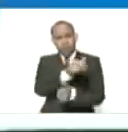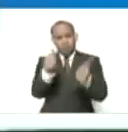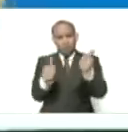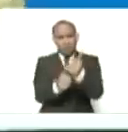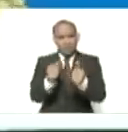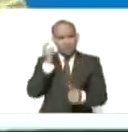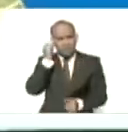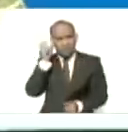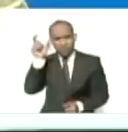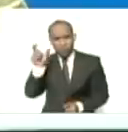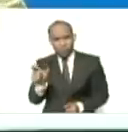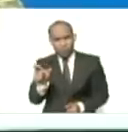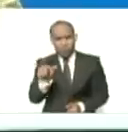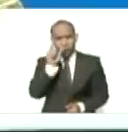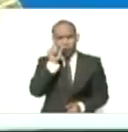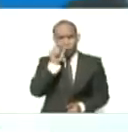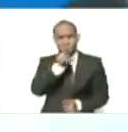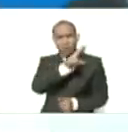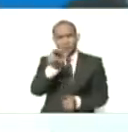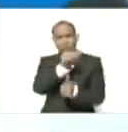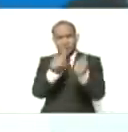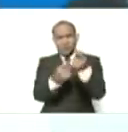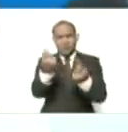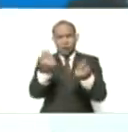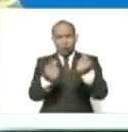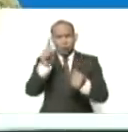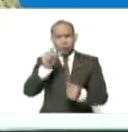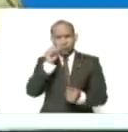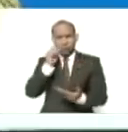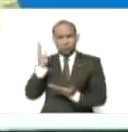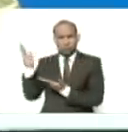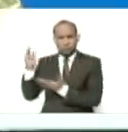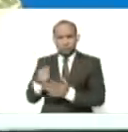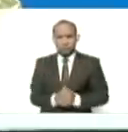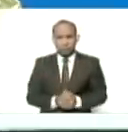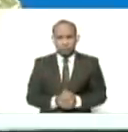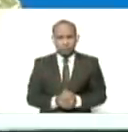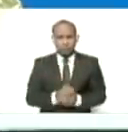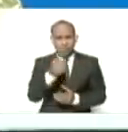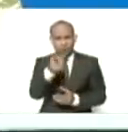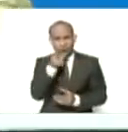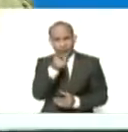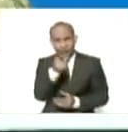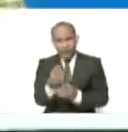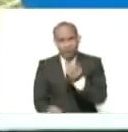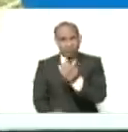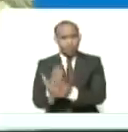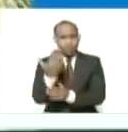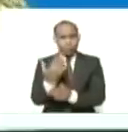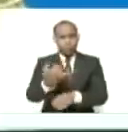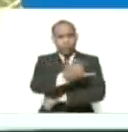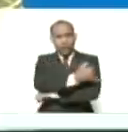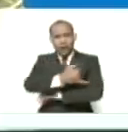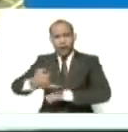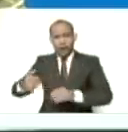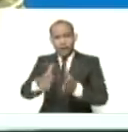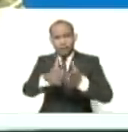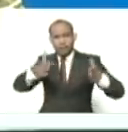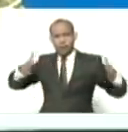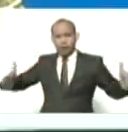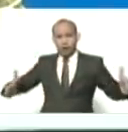vicepresidente de Economía, Tarek, compañero, de allí surja las líneas